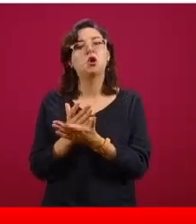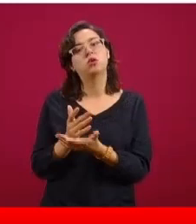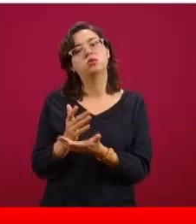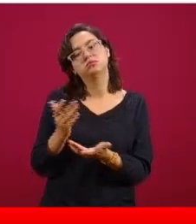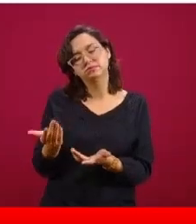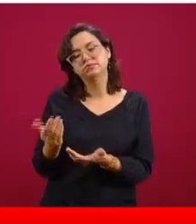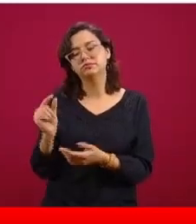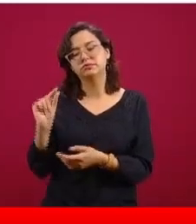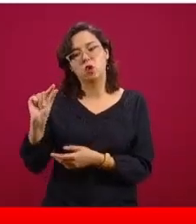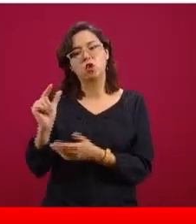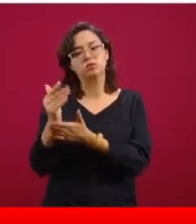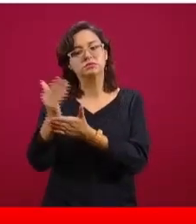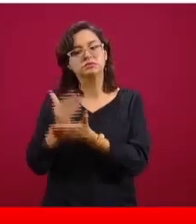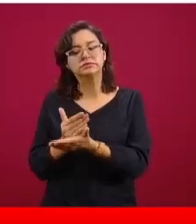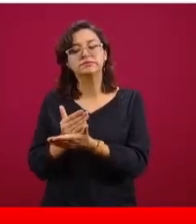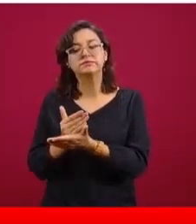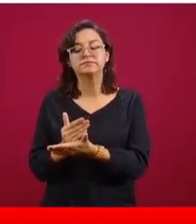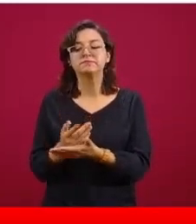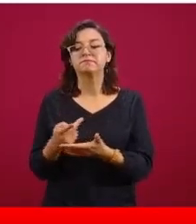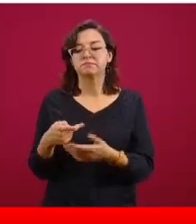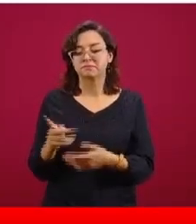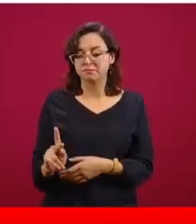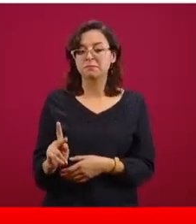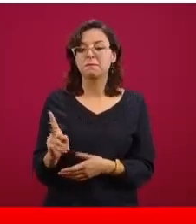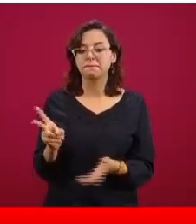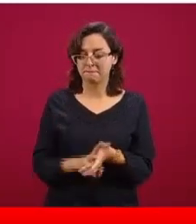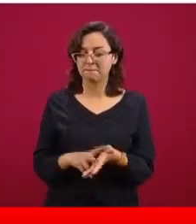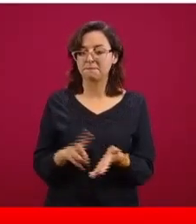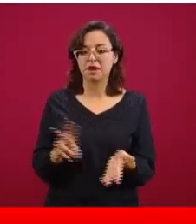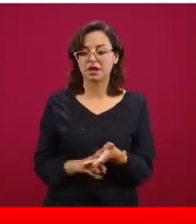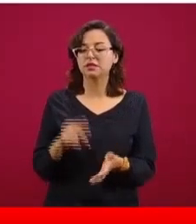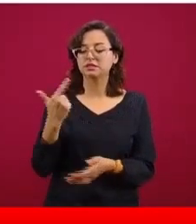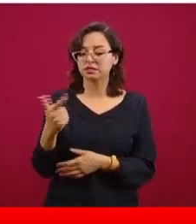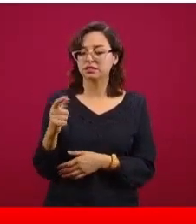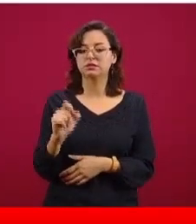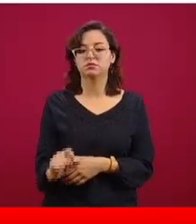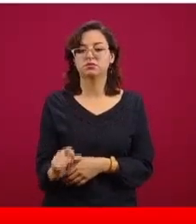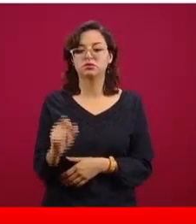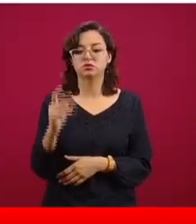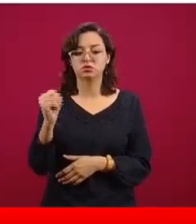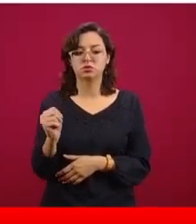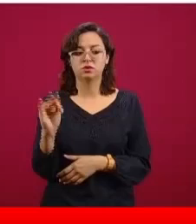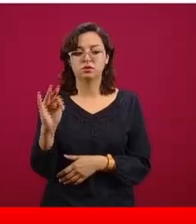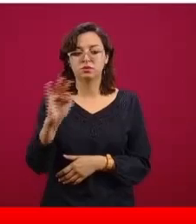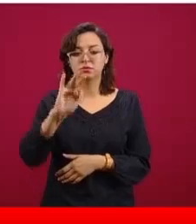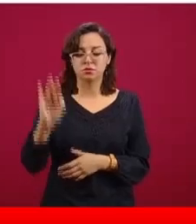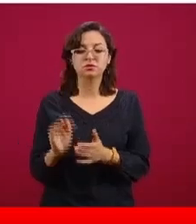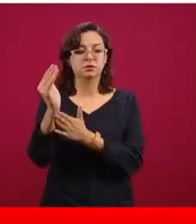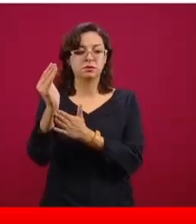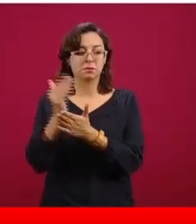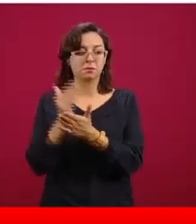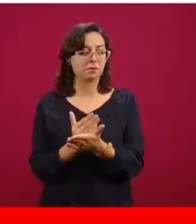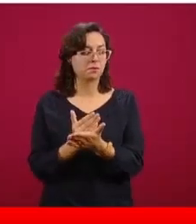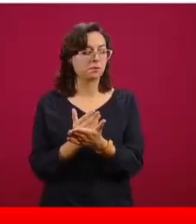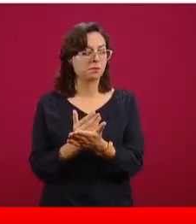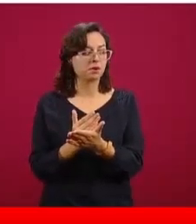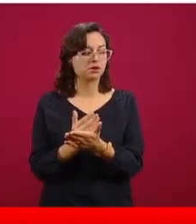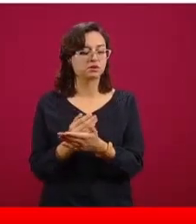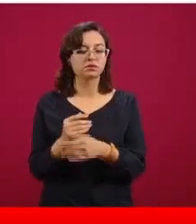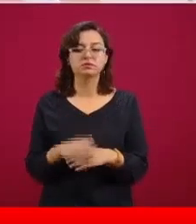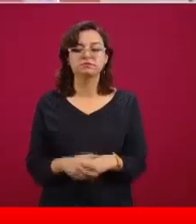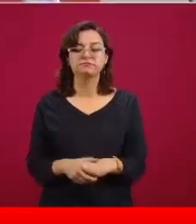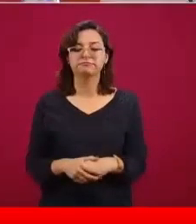en otros lados pero en fin valiosa 7.9 por ciento disminuye este delito